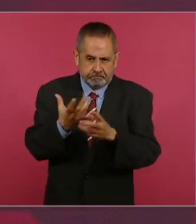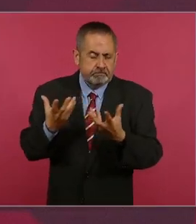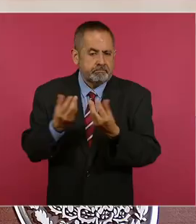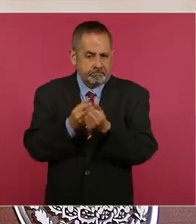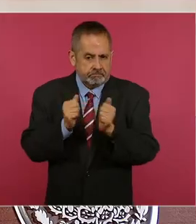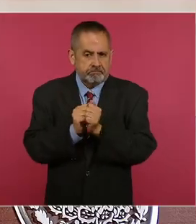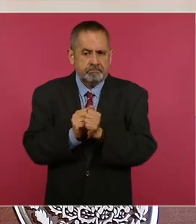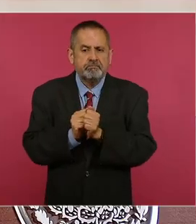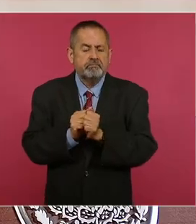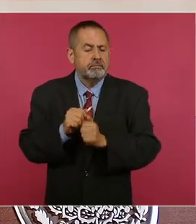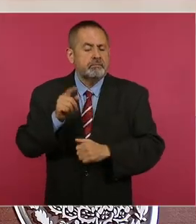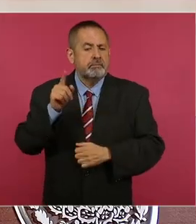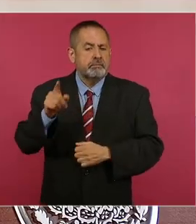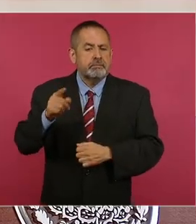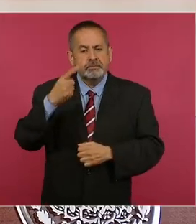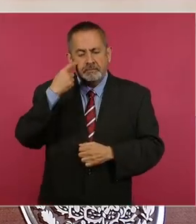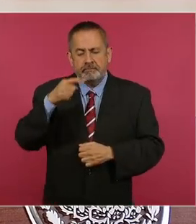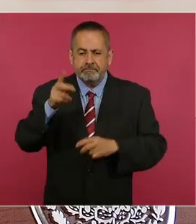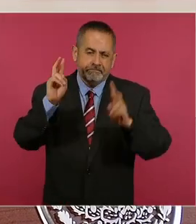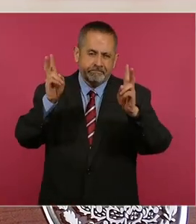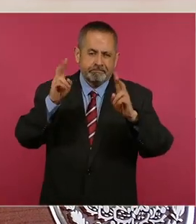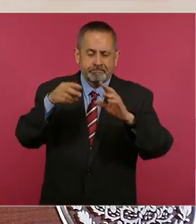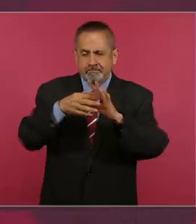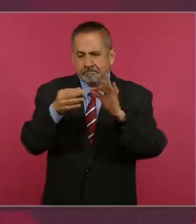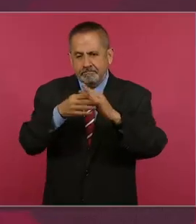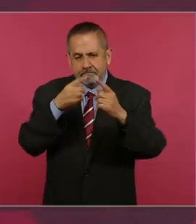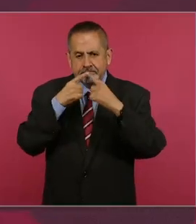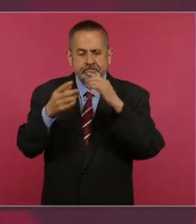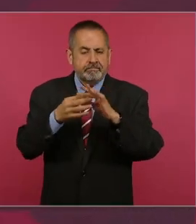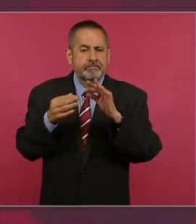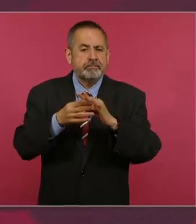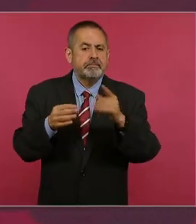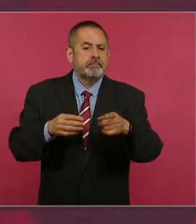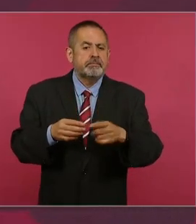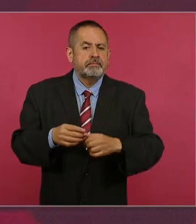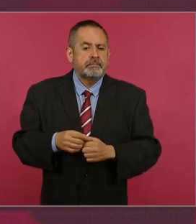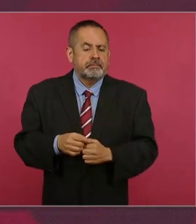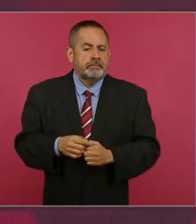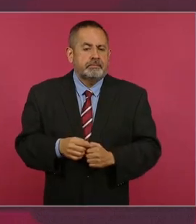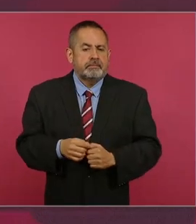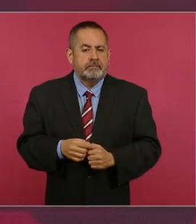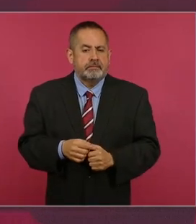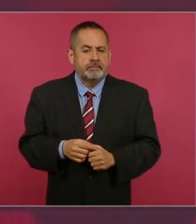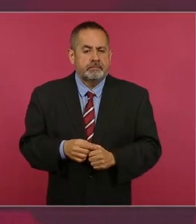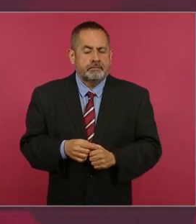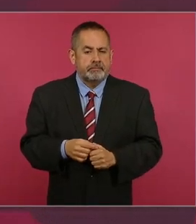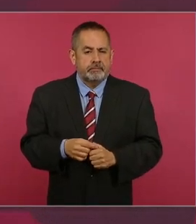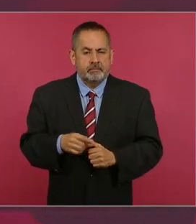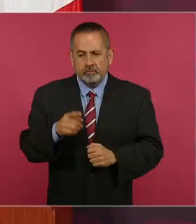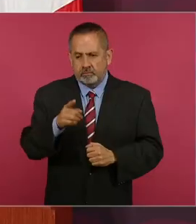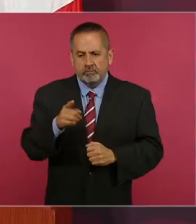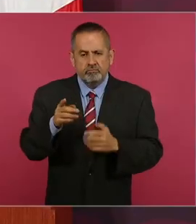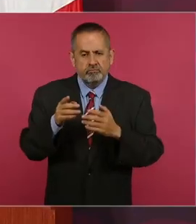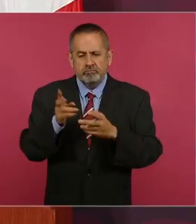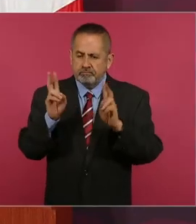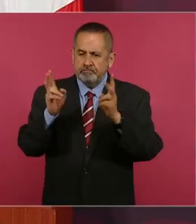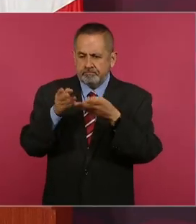Es que vamos a tratar temas, bueno, con él es una agenda